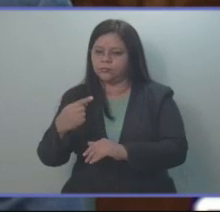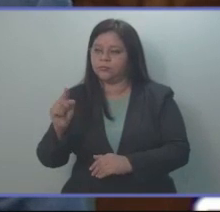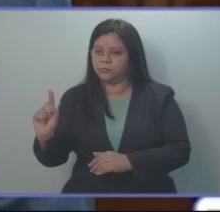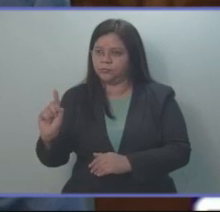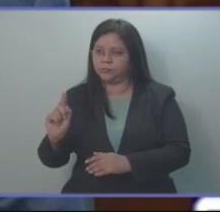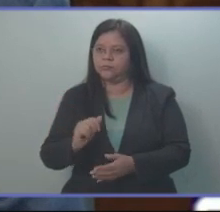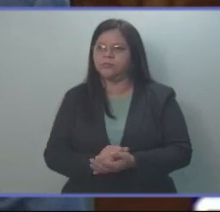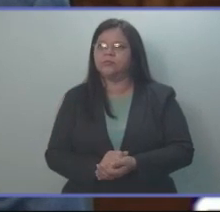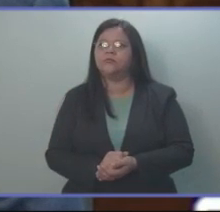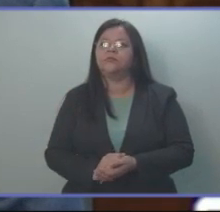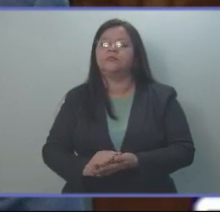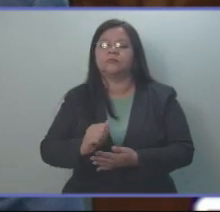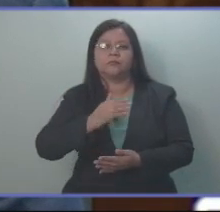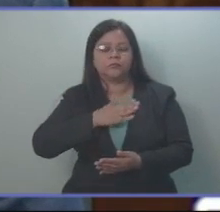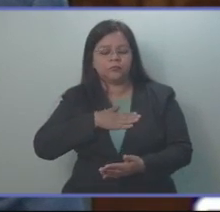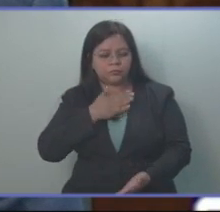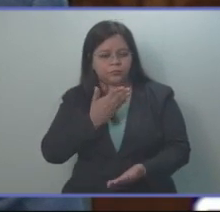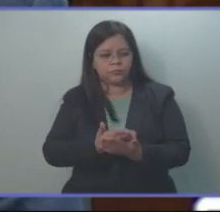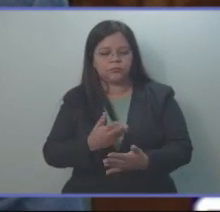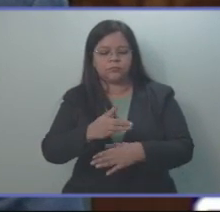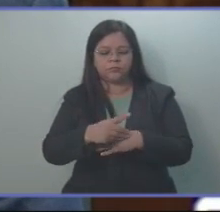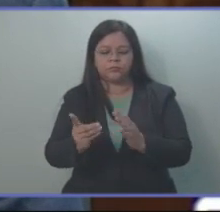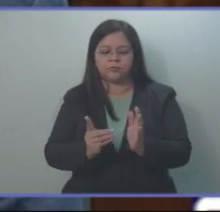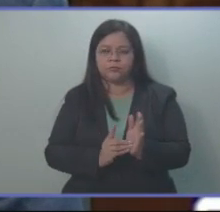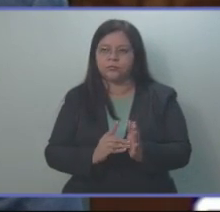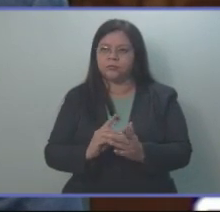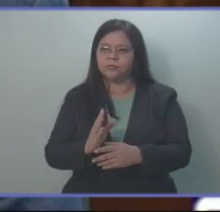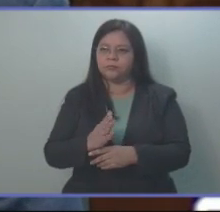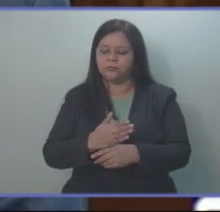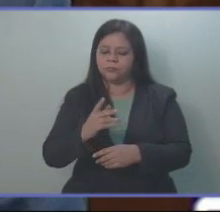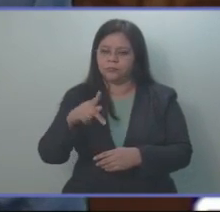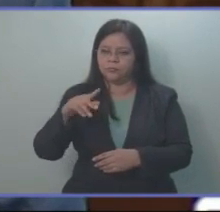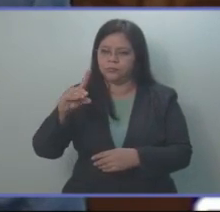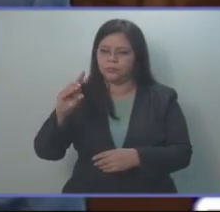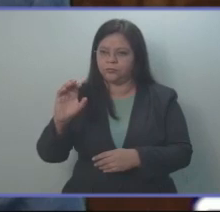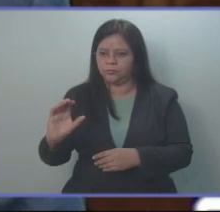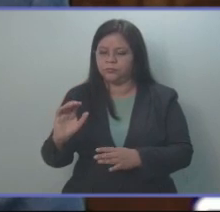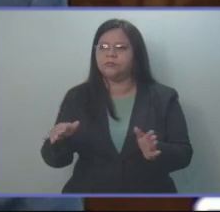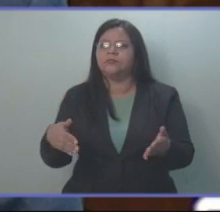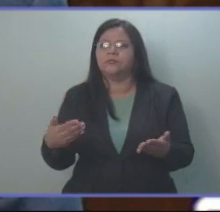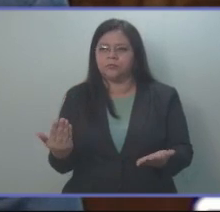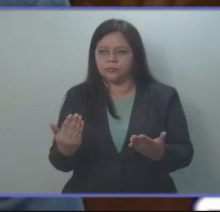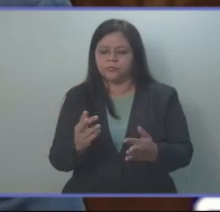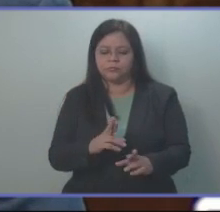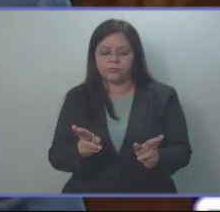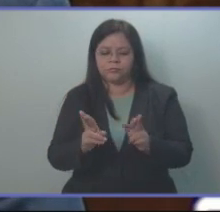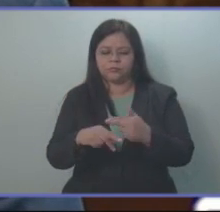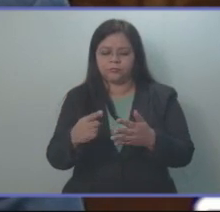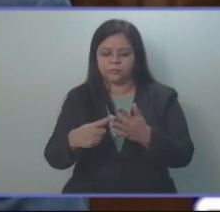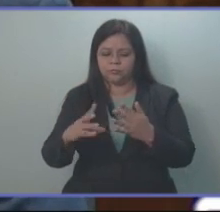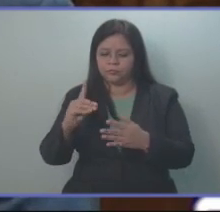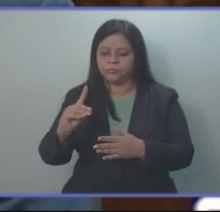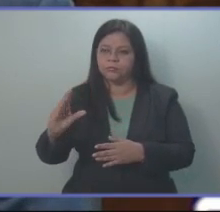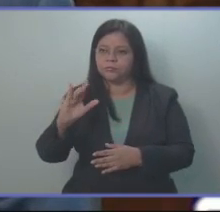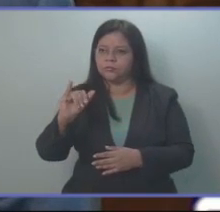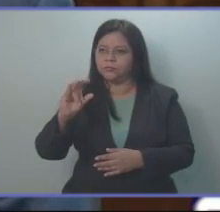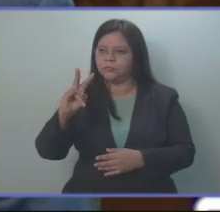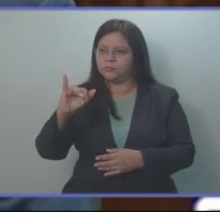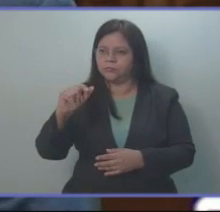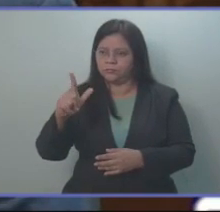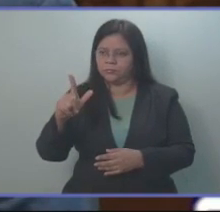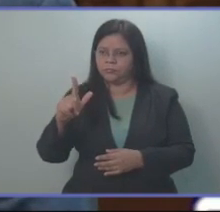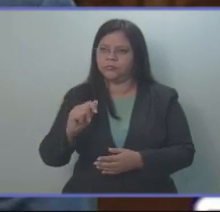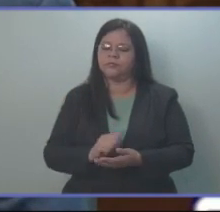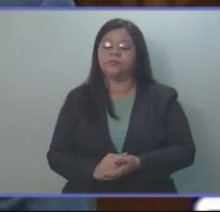236-8-2018-1, que contiene iniciativa del diputado del Grupo Parlamentario del PS en el sentido de se reforme el Código Civil. En